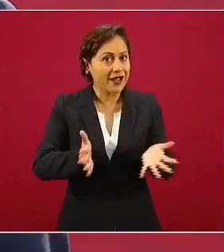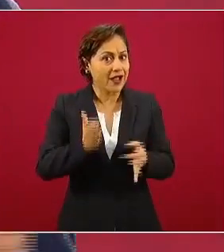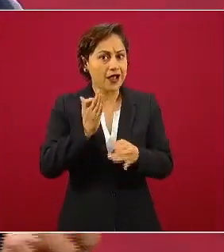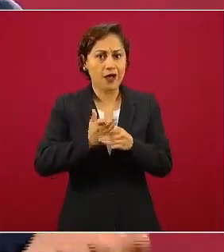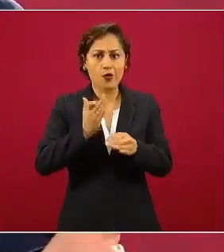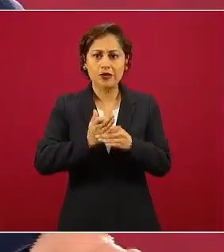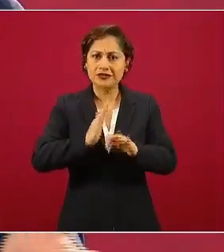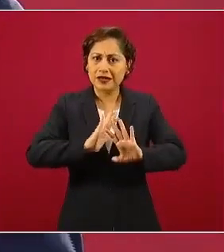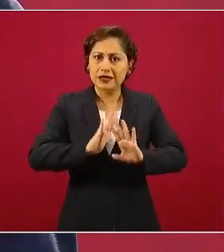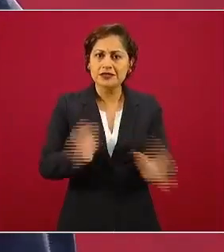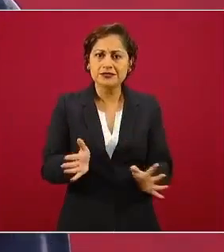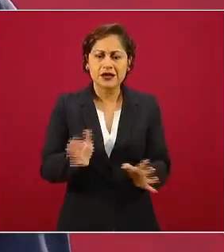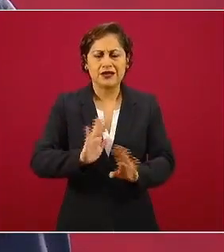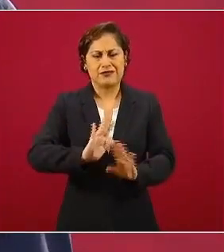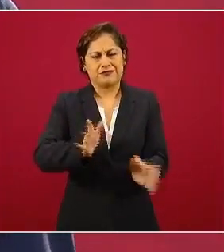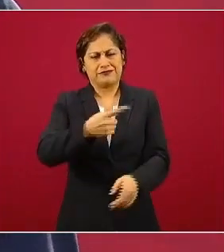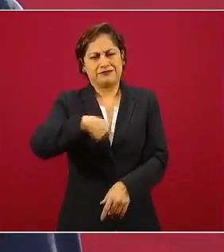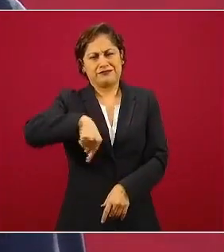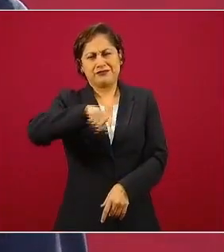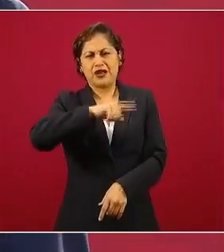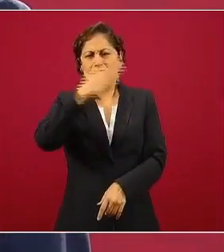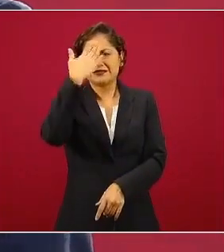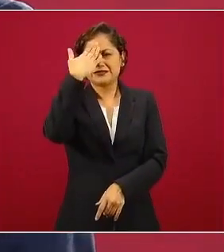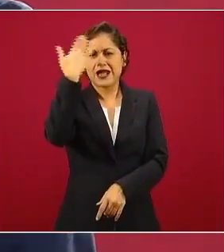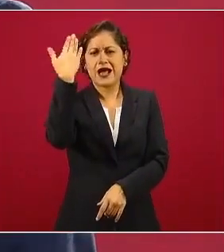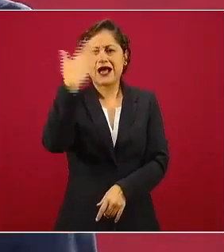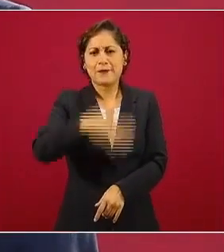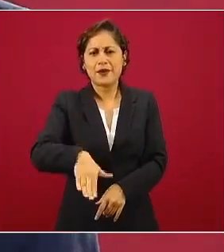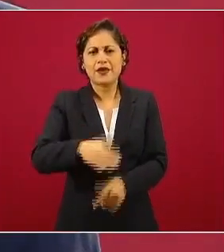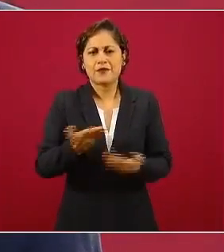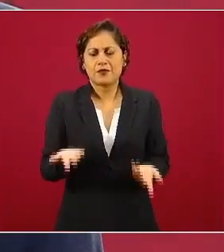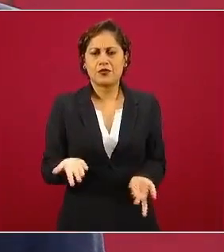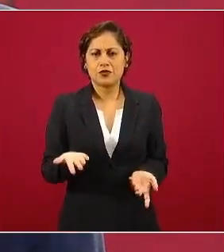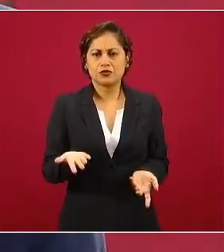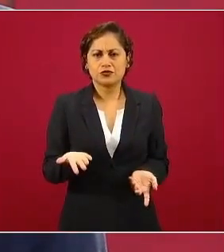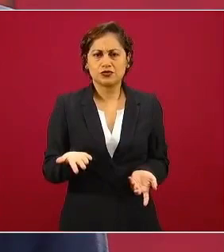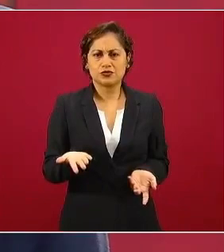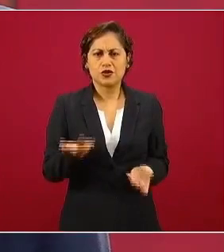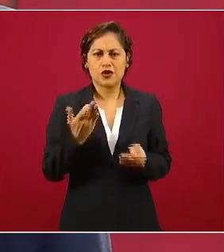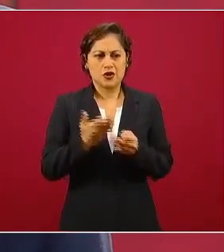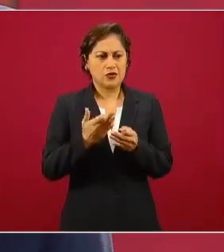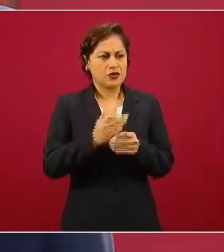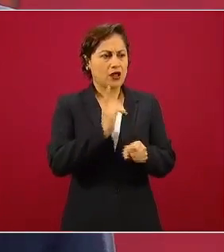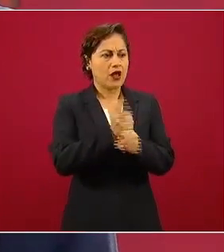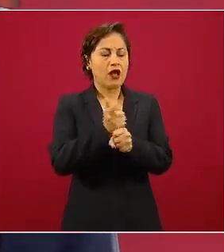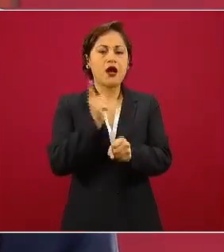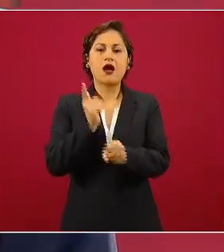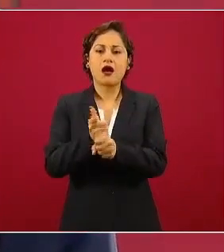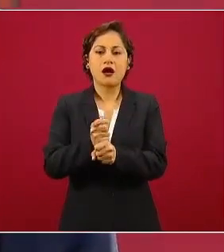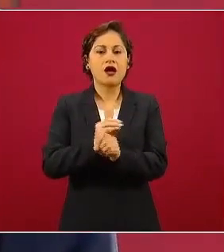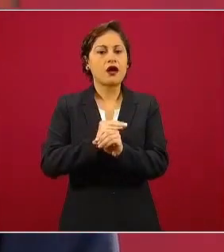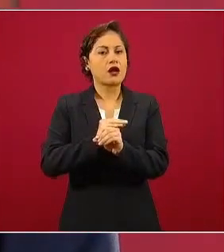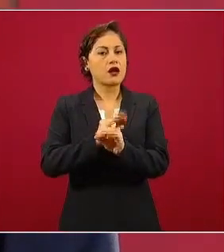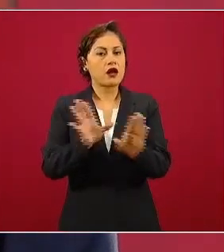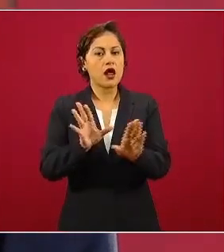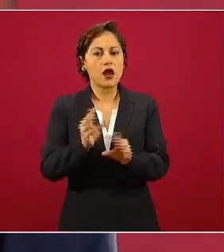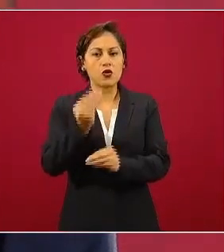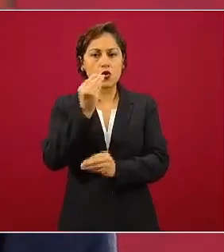Si ya sabemos que por la mala alimentación nos afecta